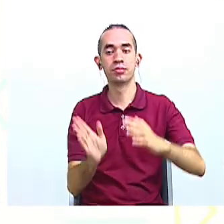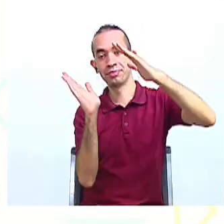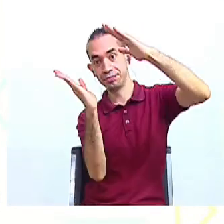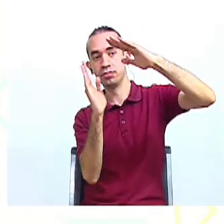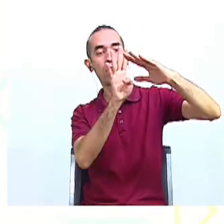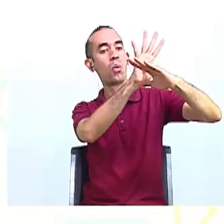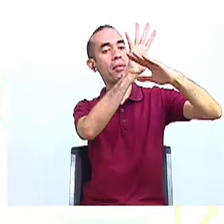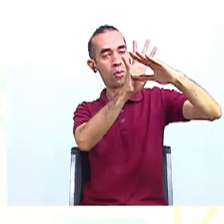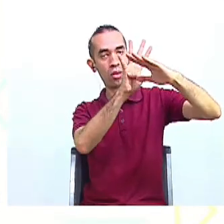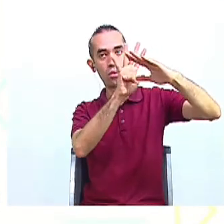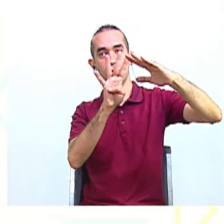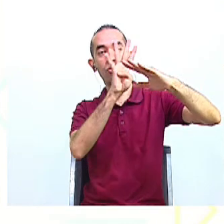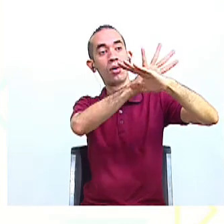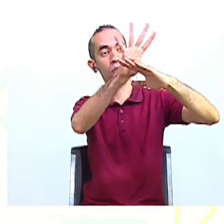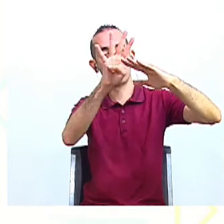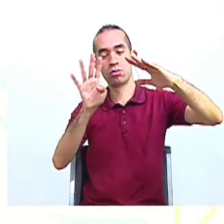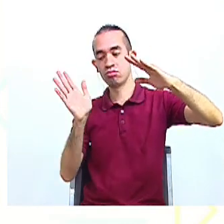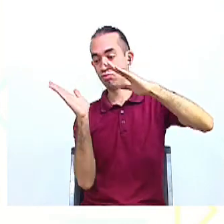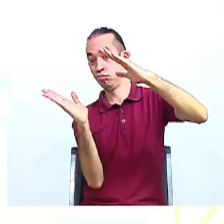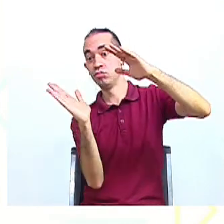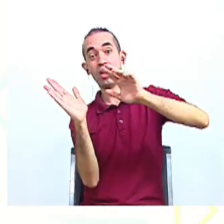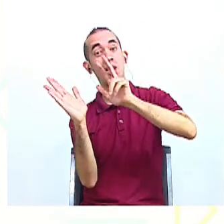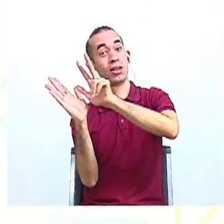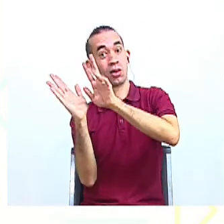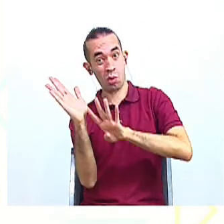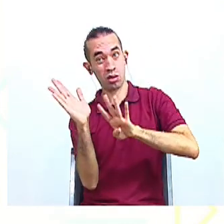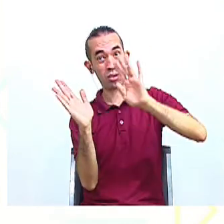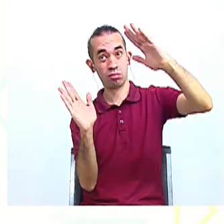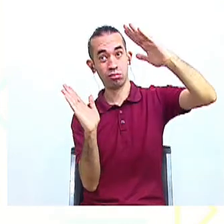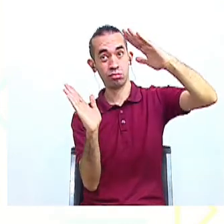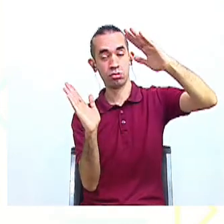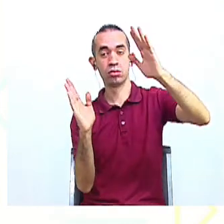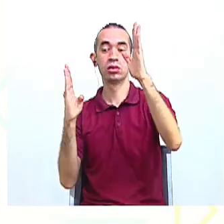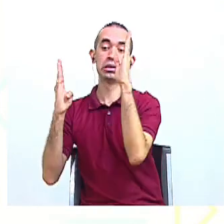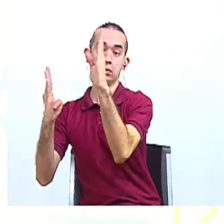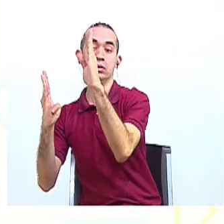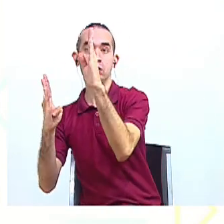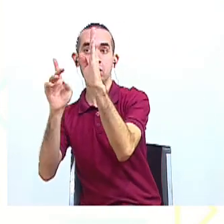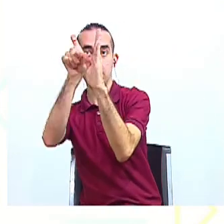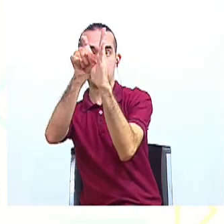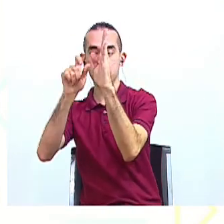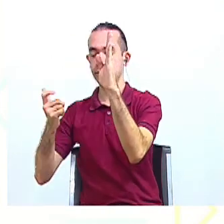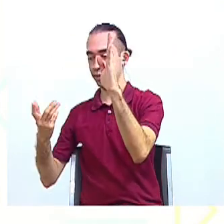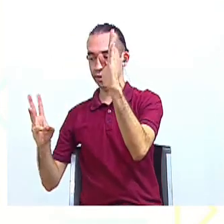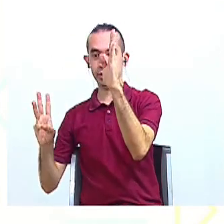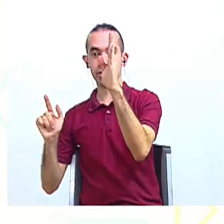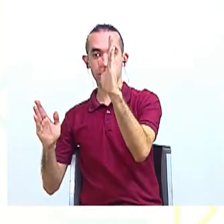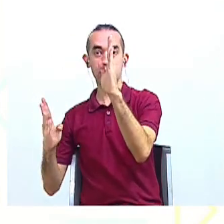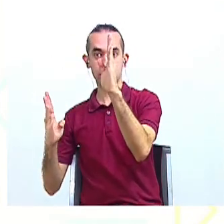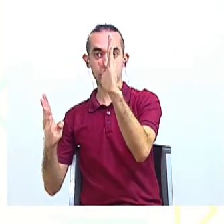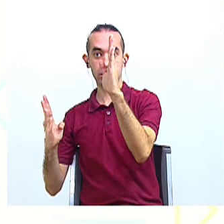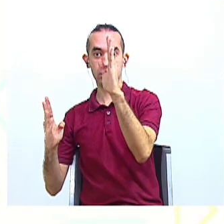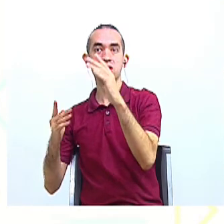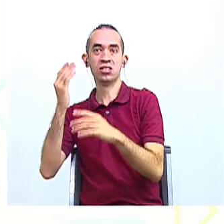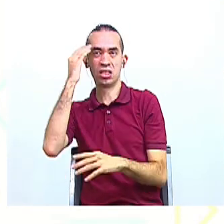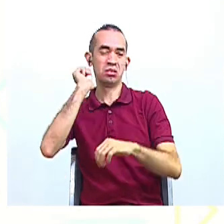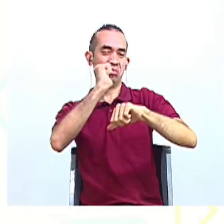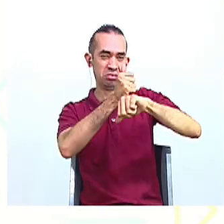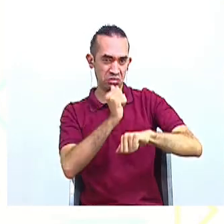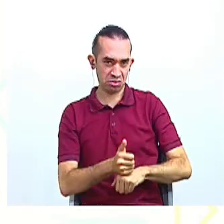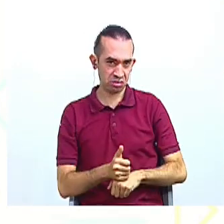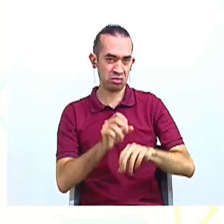con 34 y el lado señalado con X lo comparamos con 16. Realizamos la regla de